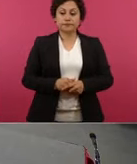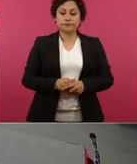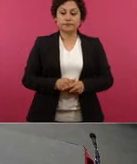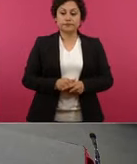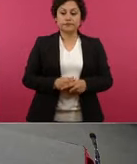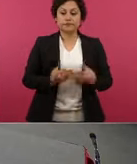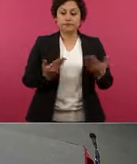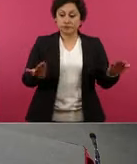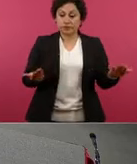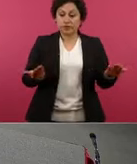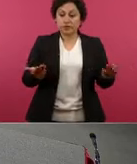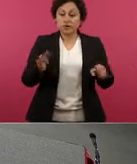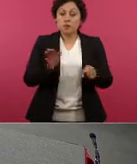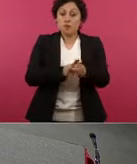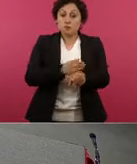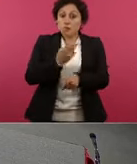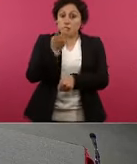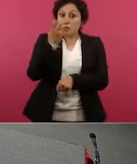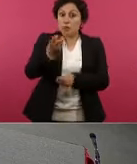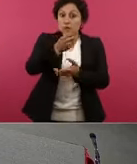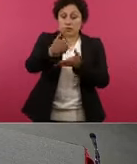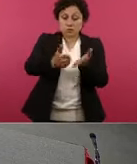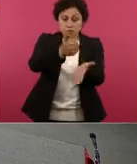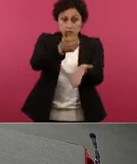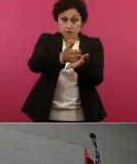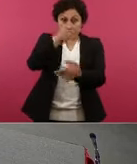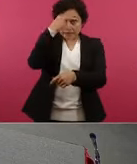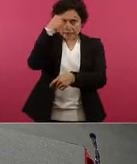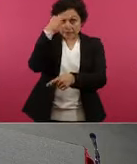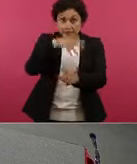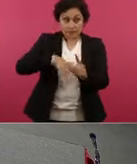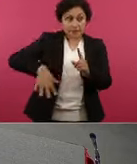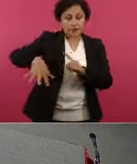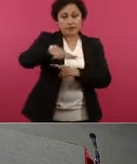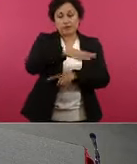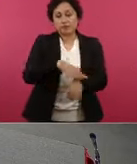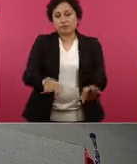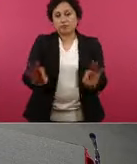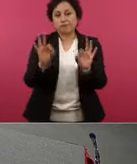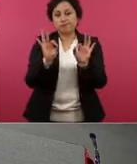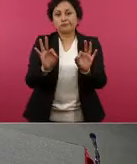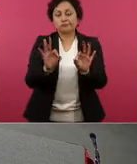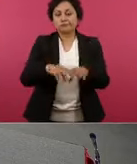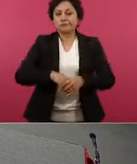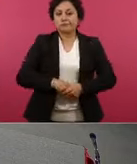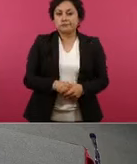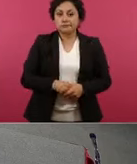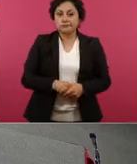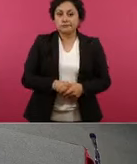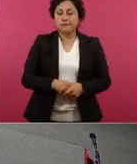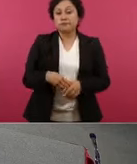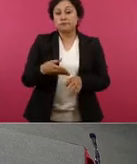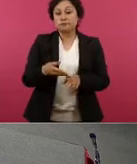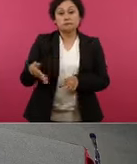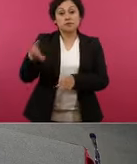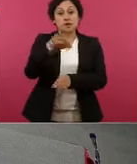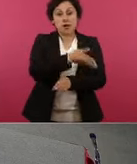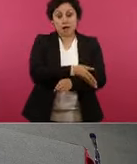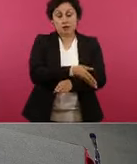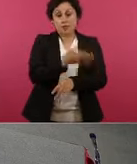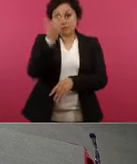por eso la Ciudad de México es algo extraordinario, excepcional. Y antes se